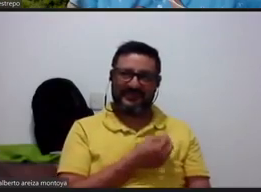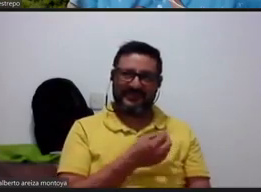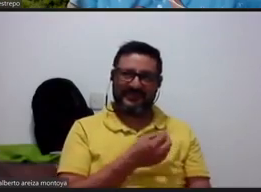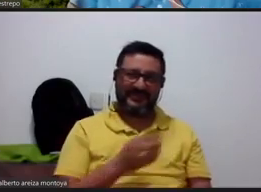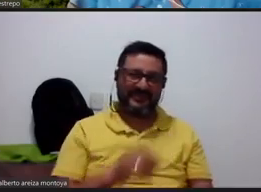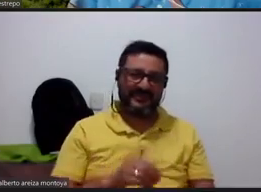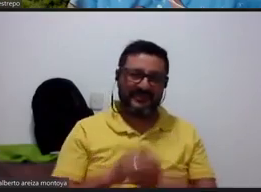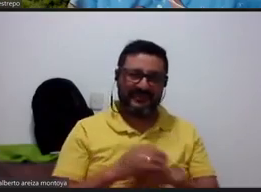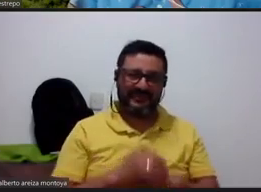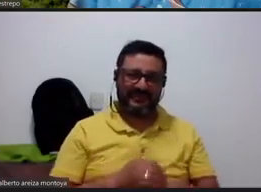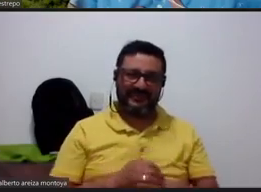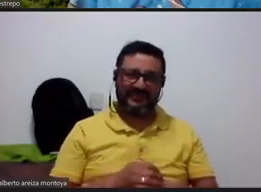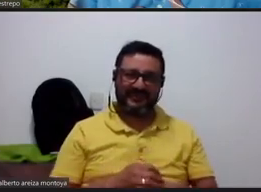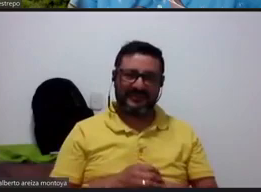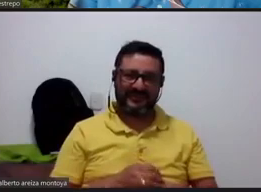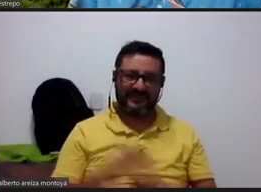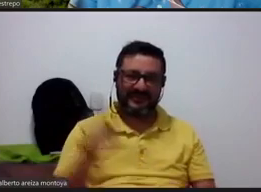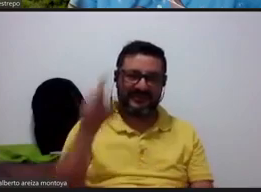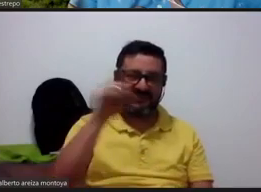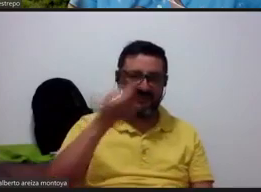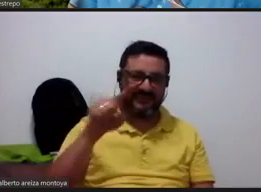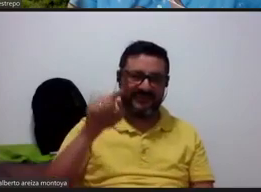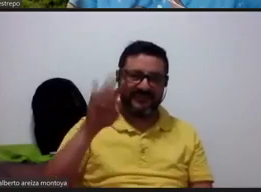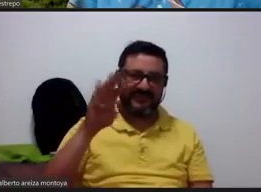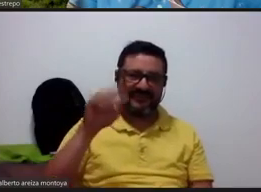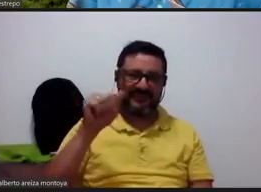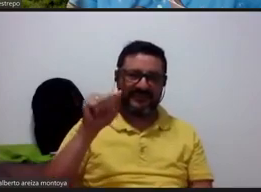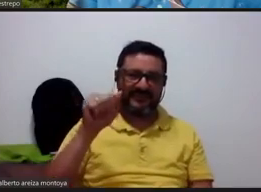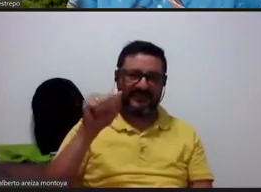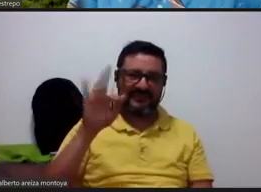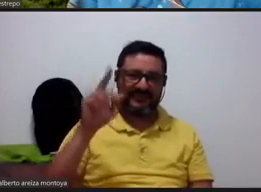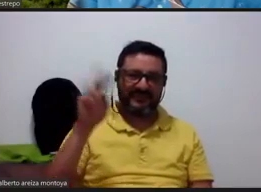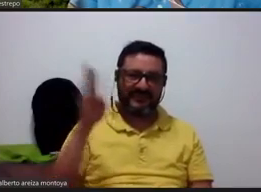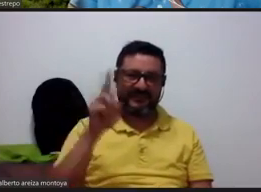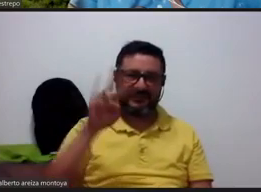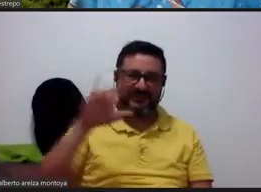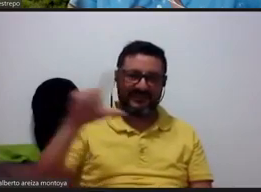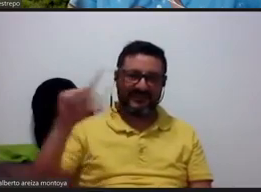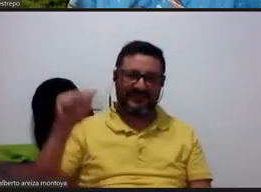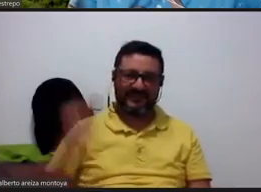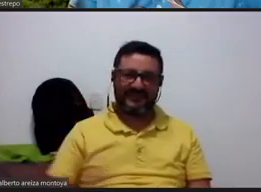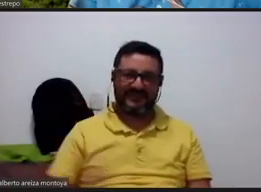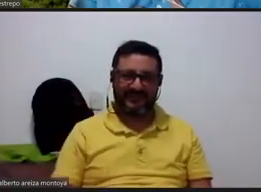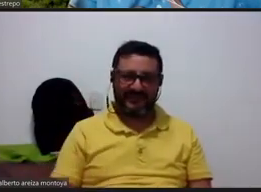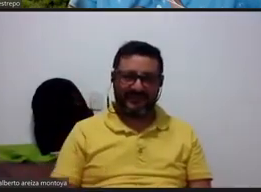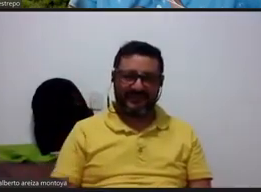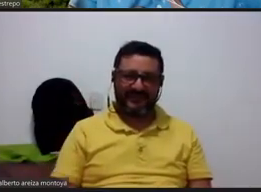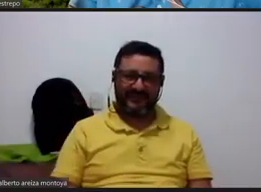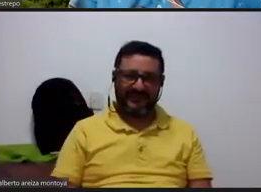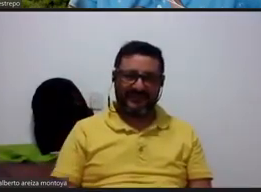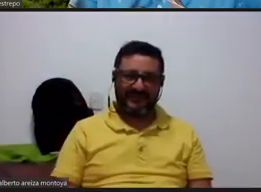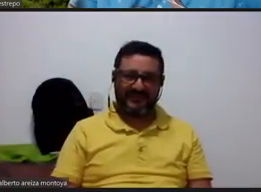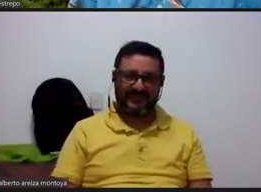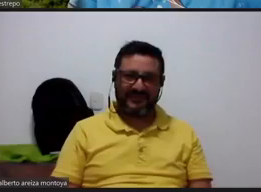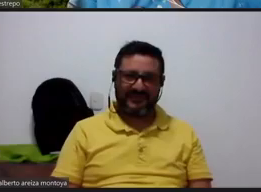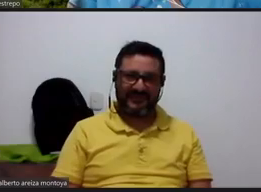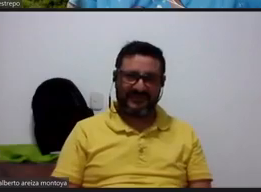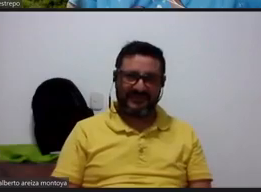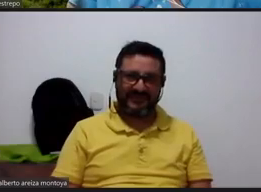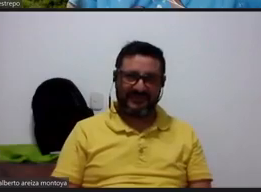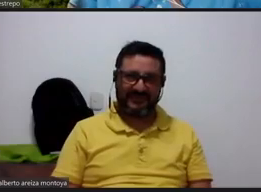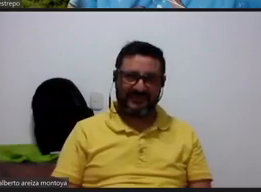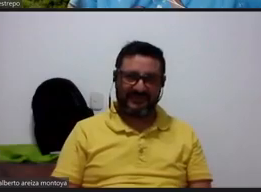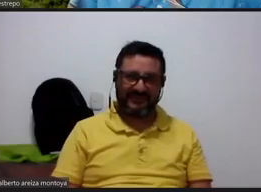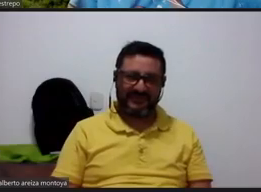entre bochornosa y graciosa por llamarte Sebastián Villa. Y ocurre, nos decías ahorita, cada 8 días